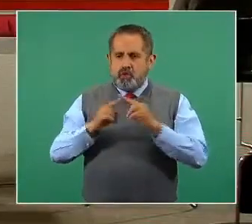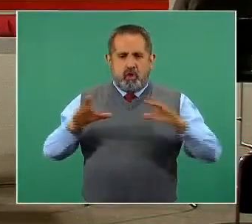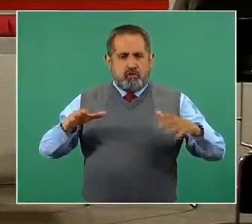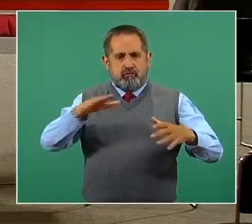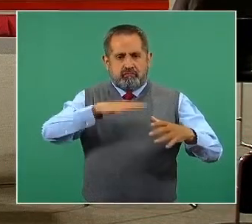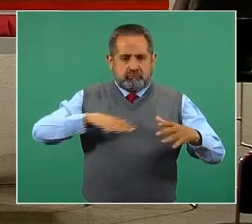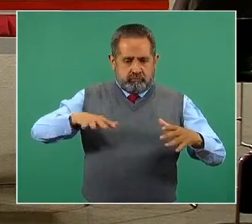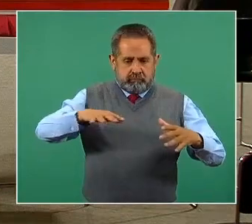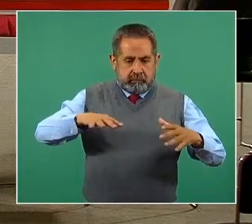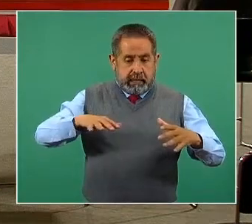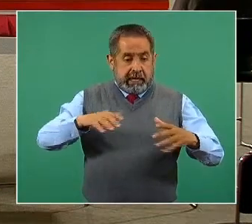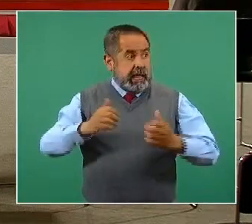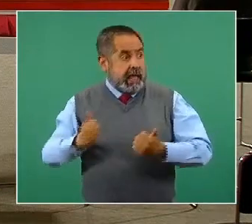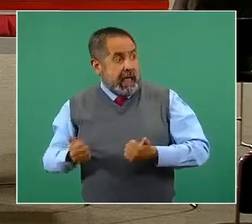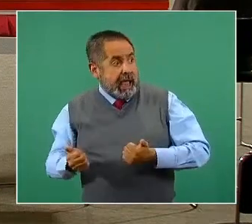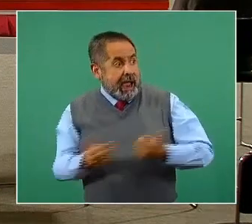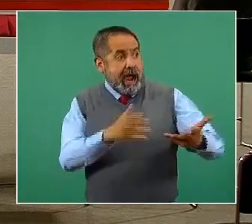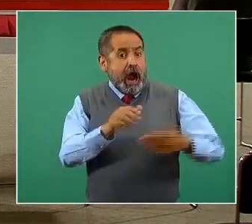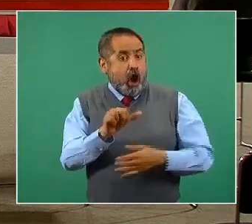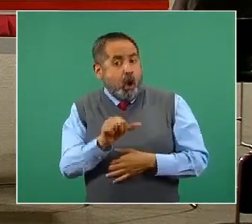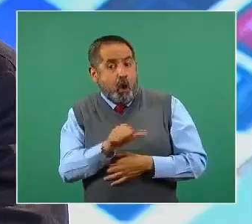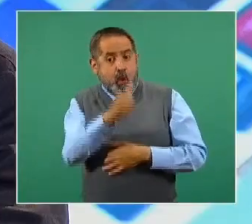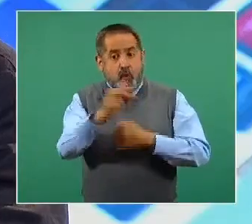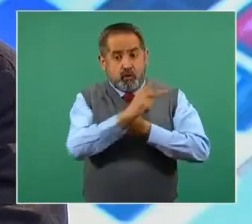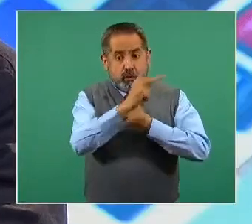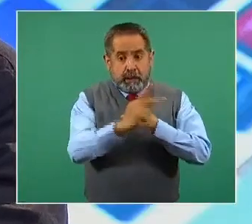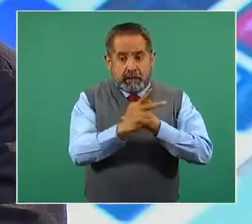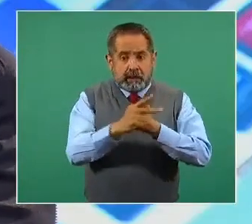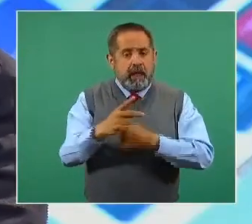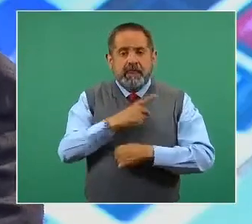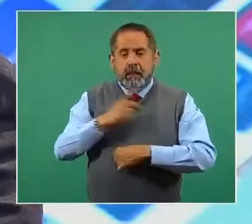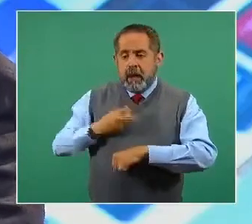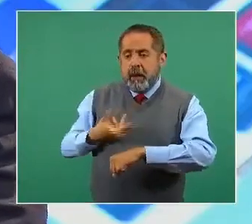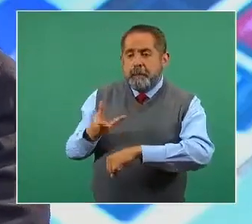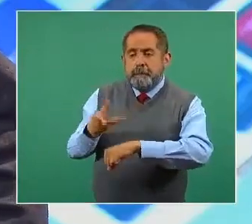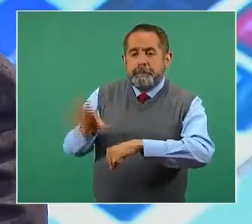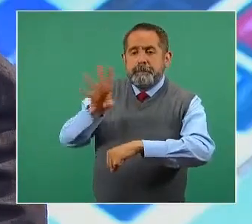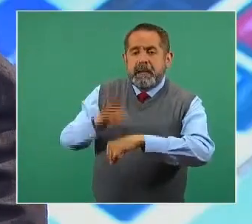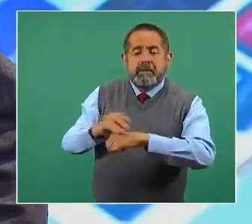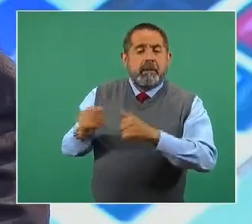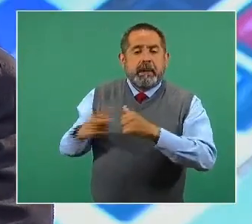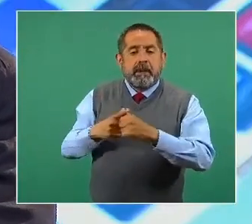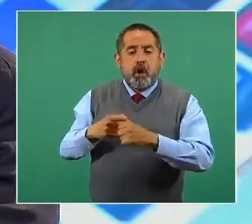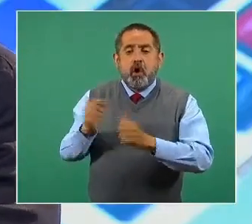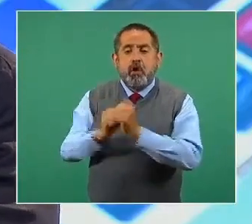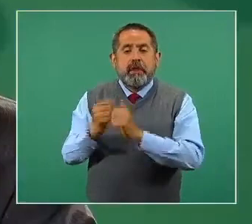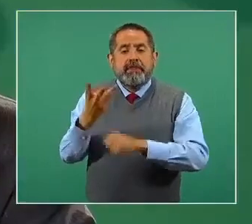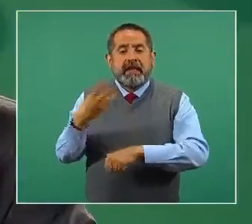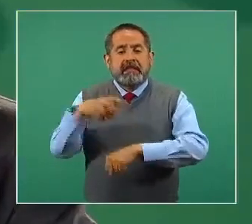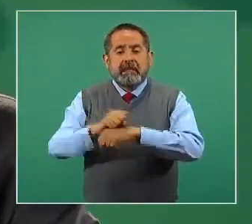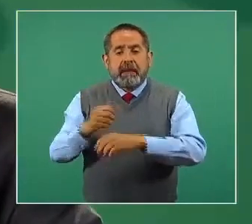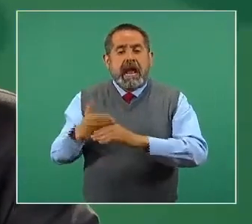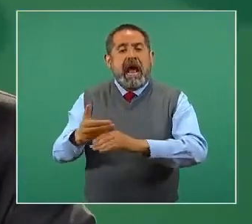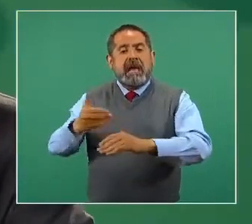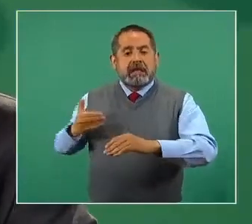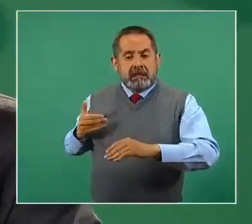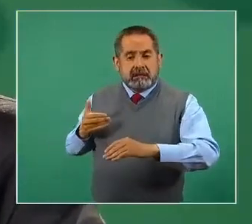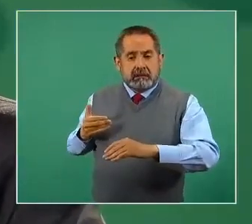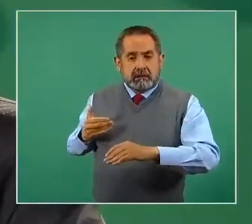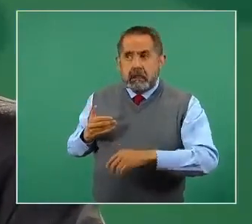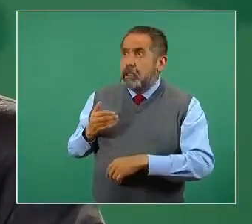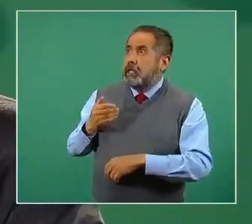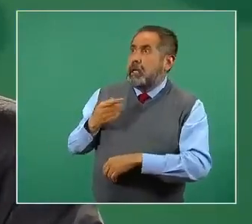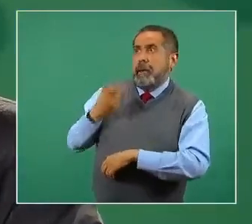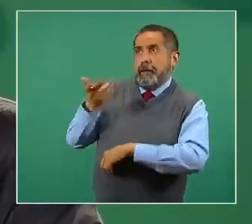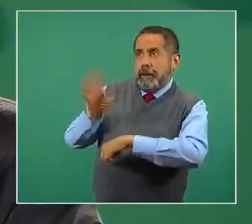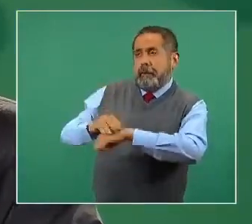debería tener un permiso de con al menos 3 semanas de anticipación. Es decir, hay que solicitar 3